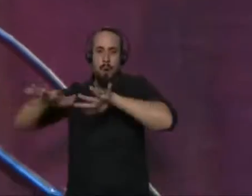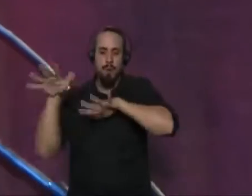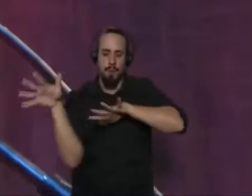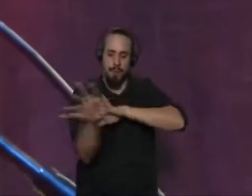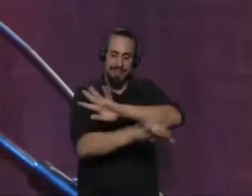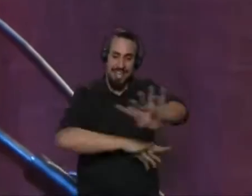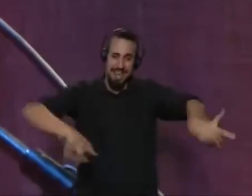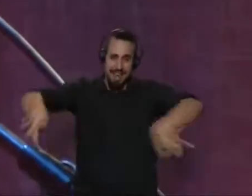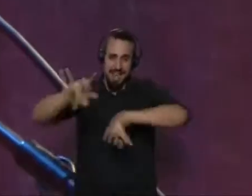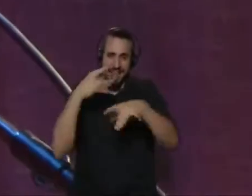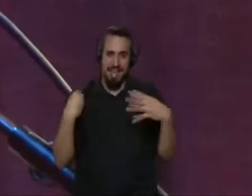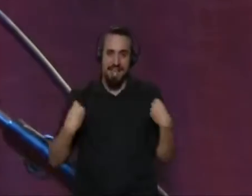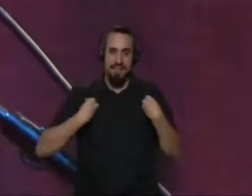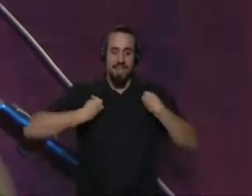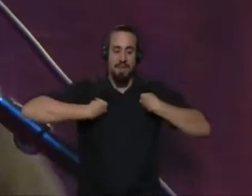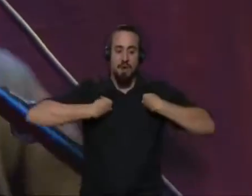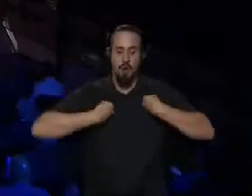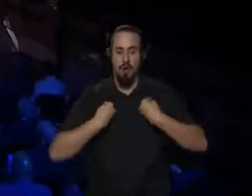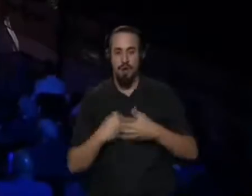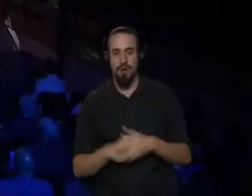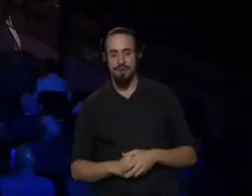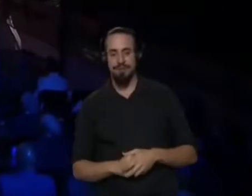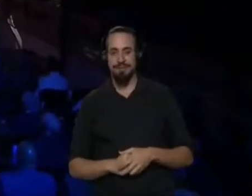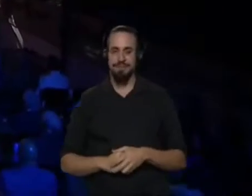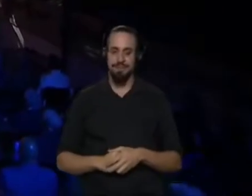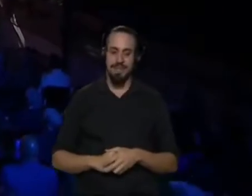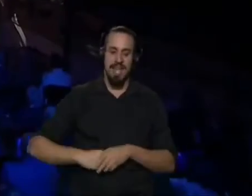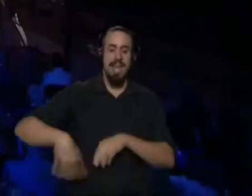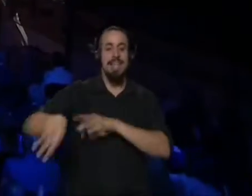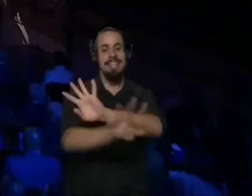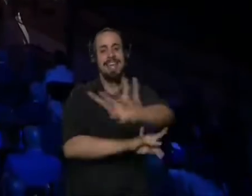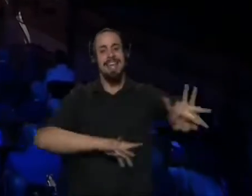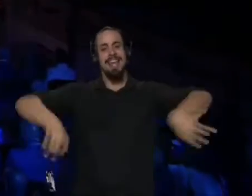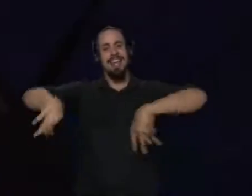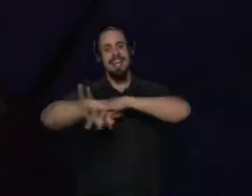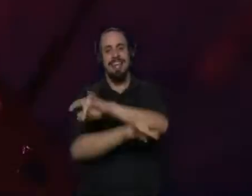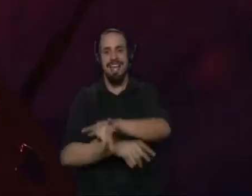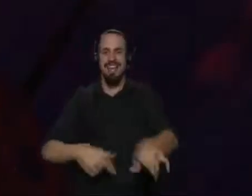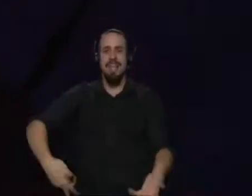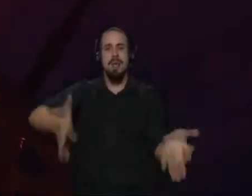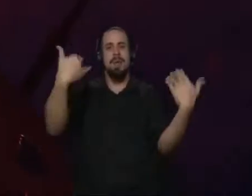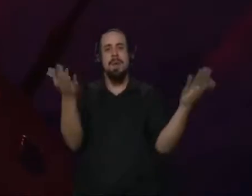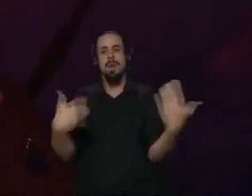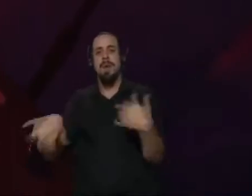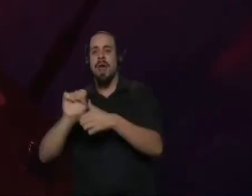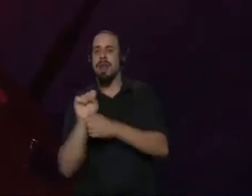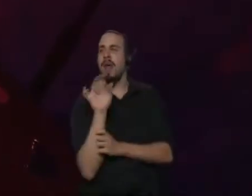tierra en que vivo. Y arriba y arriba.